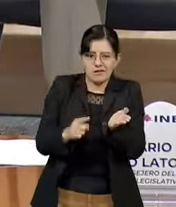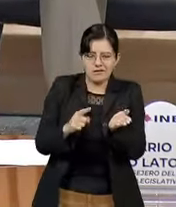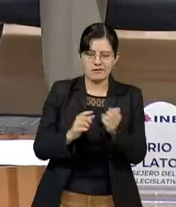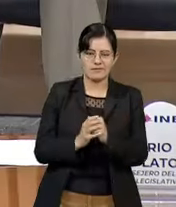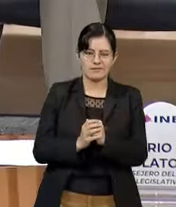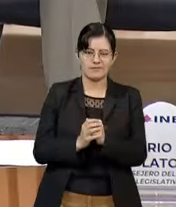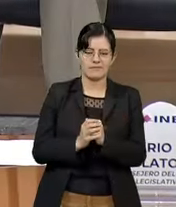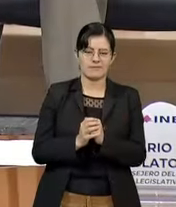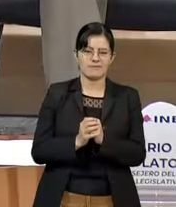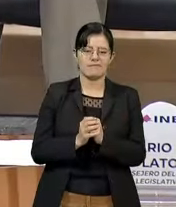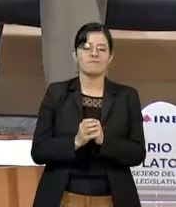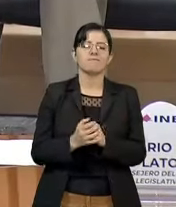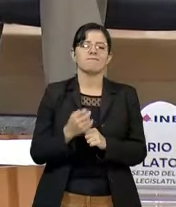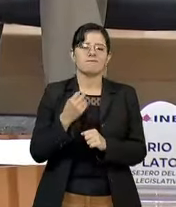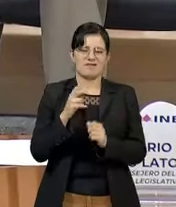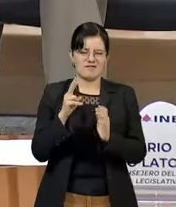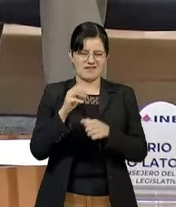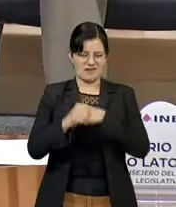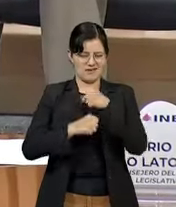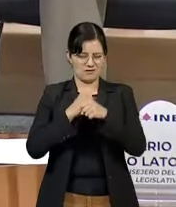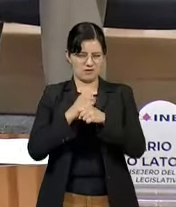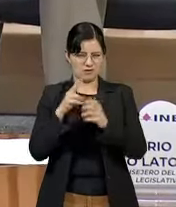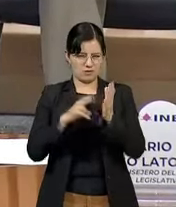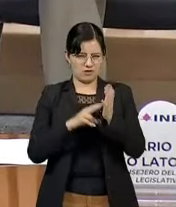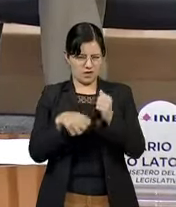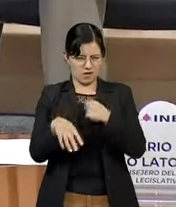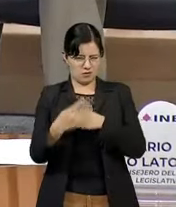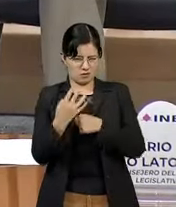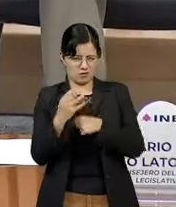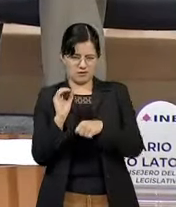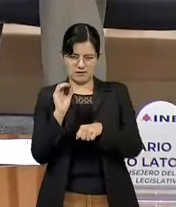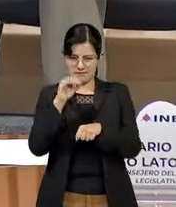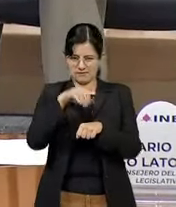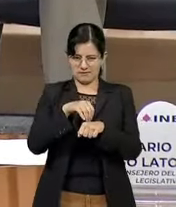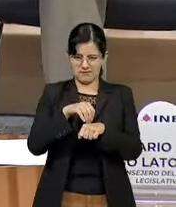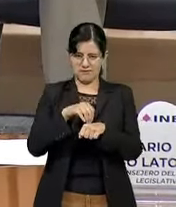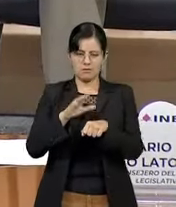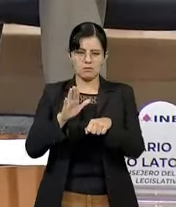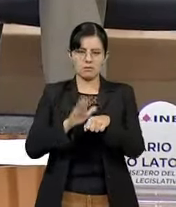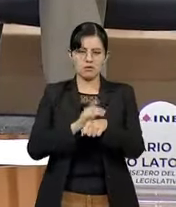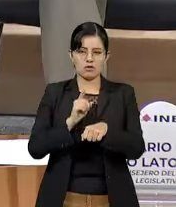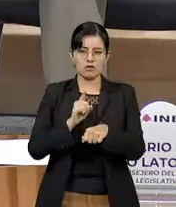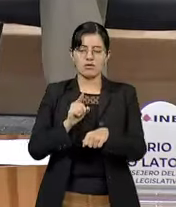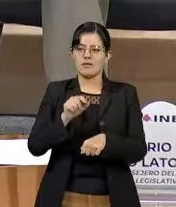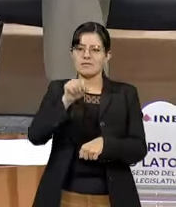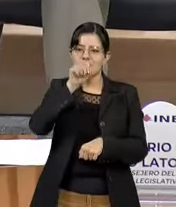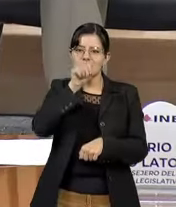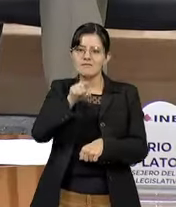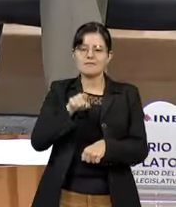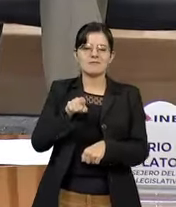esa reforma del 2014 emanada precisamente de esa